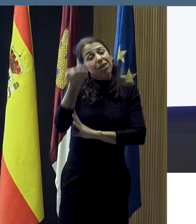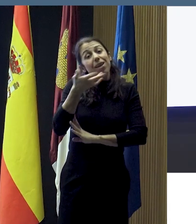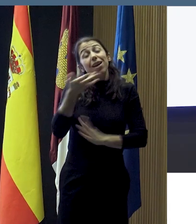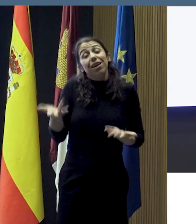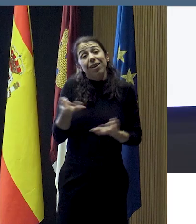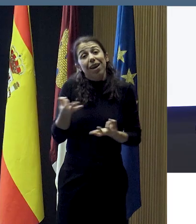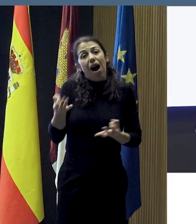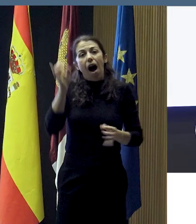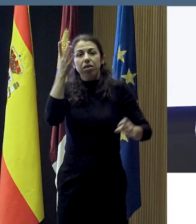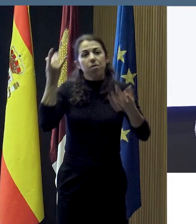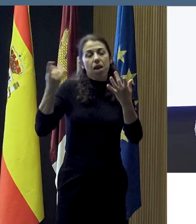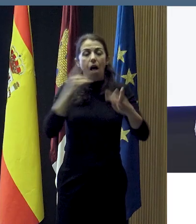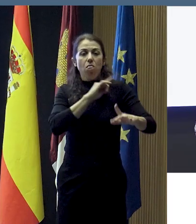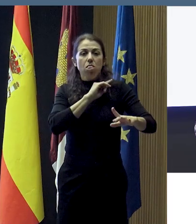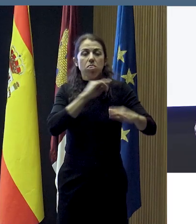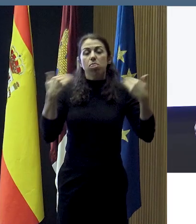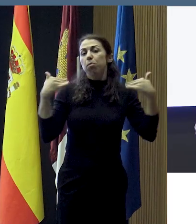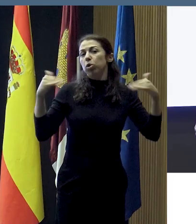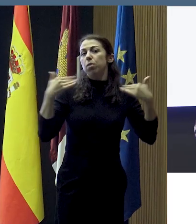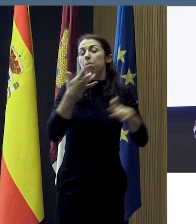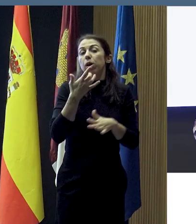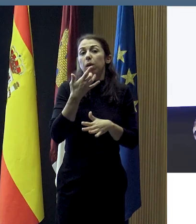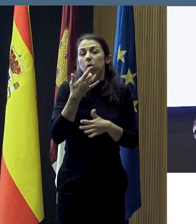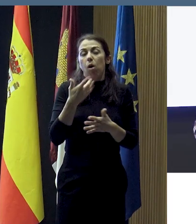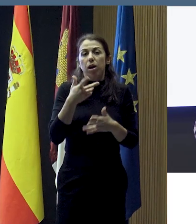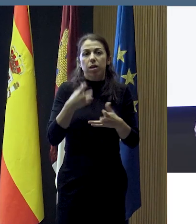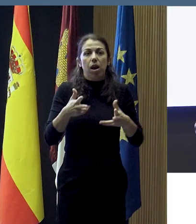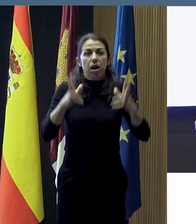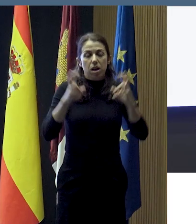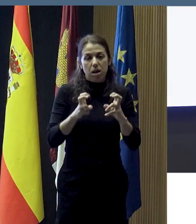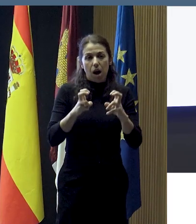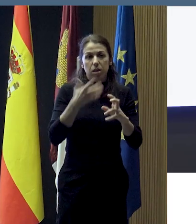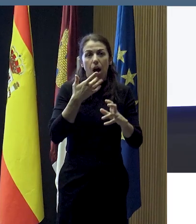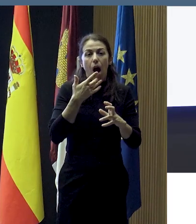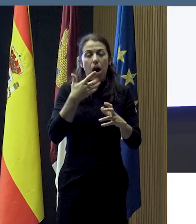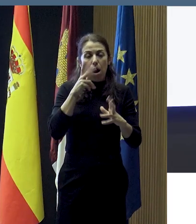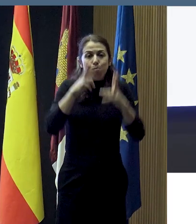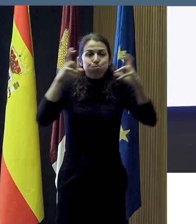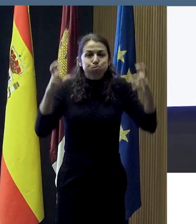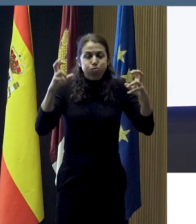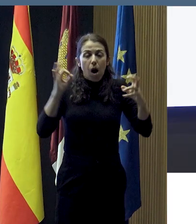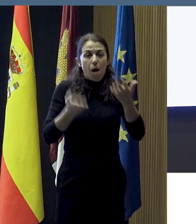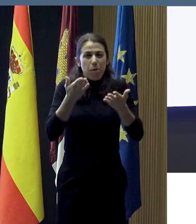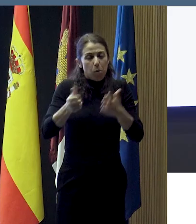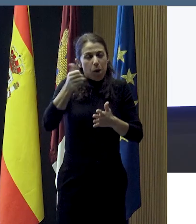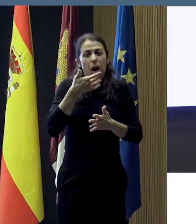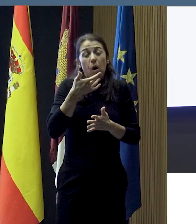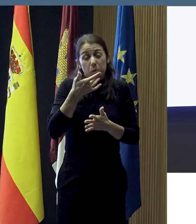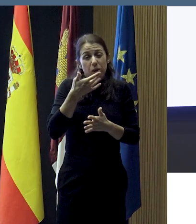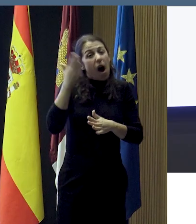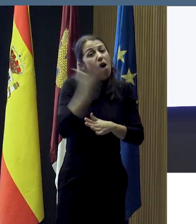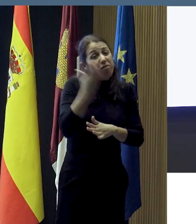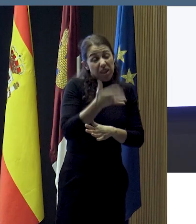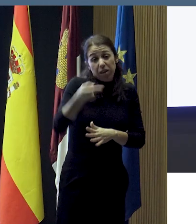actividad física. El sedentarismo, la obesidad, el sobrepeso son también factores de riesgo